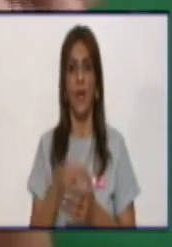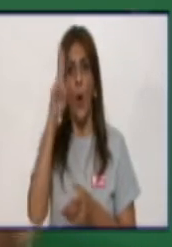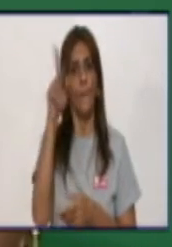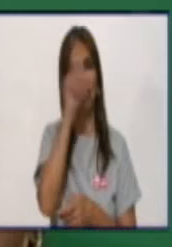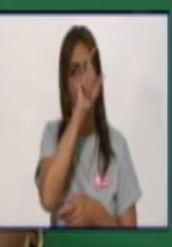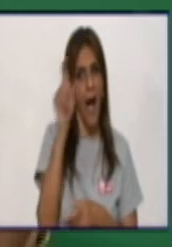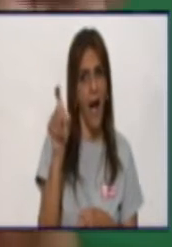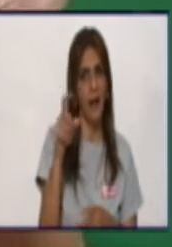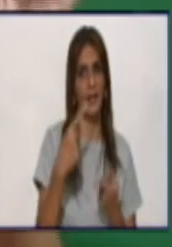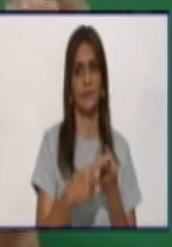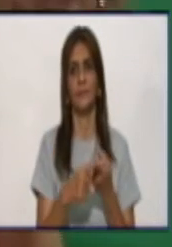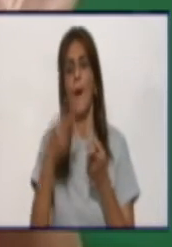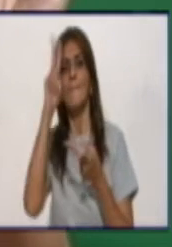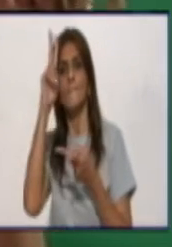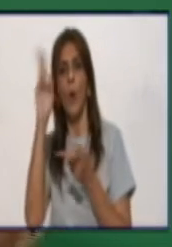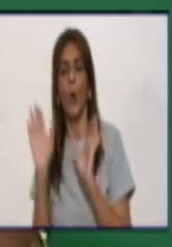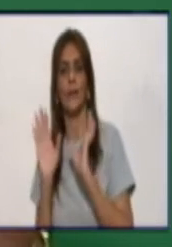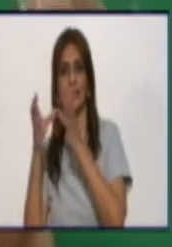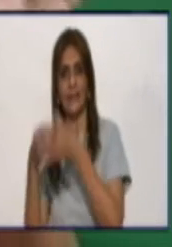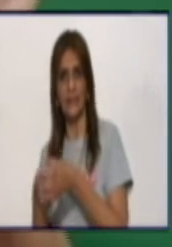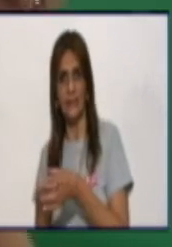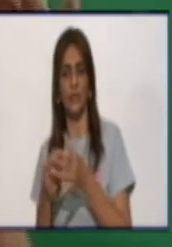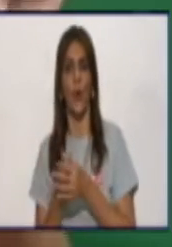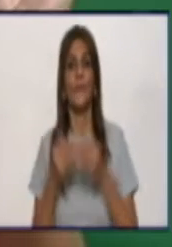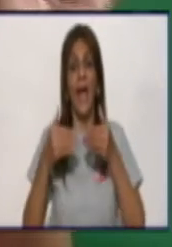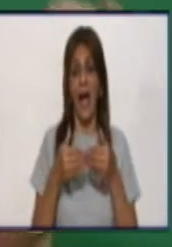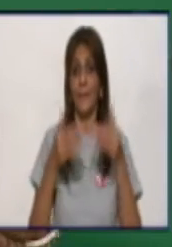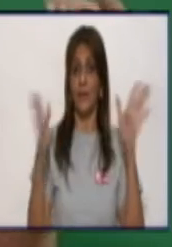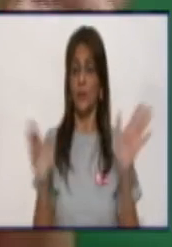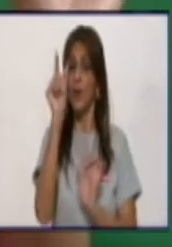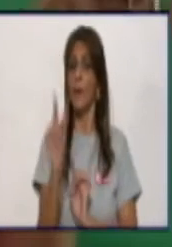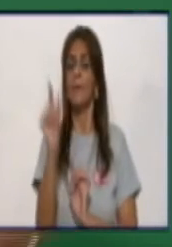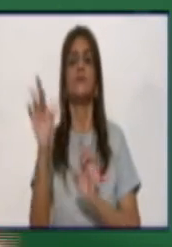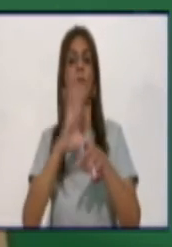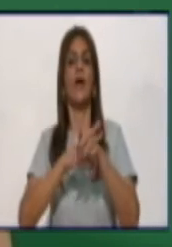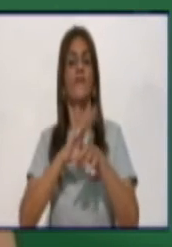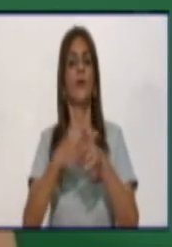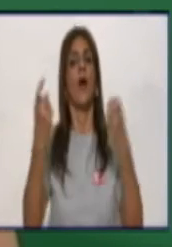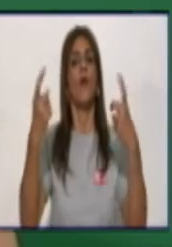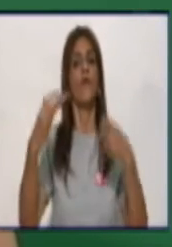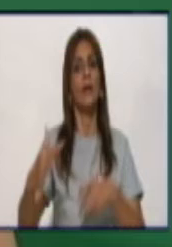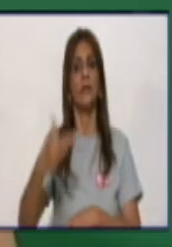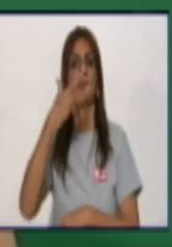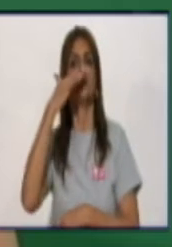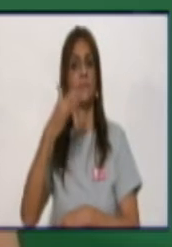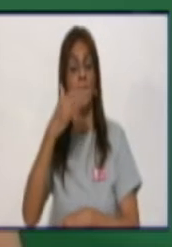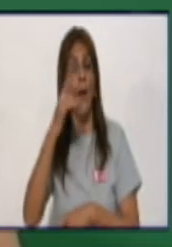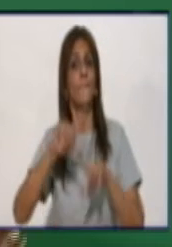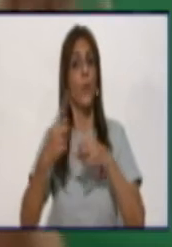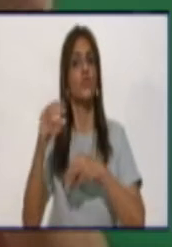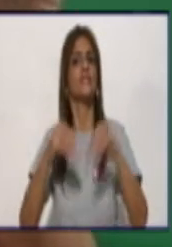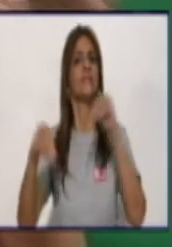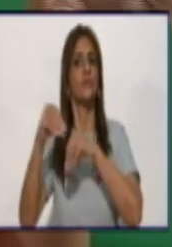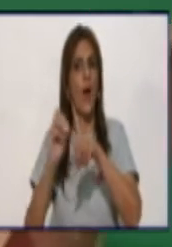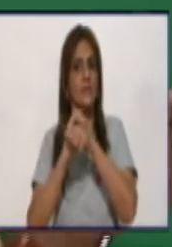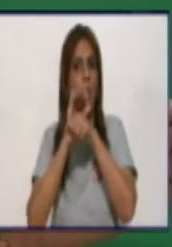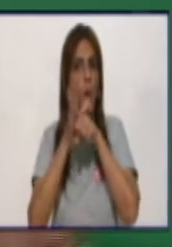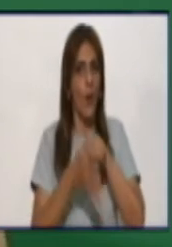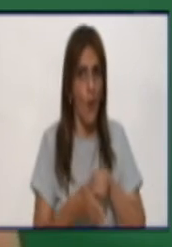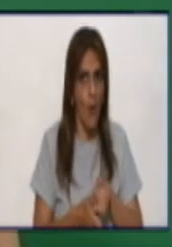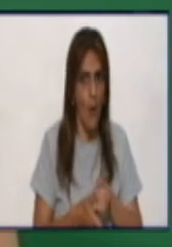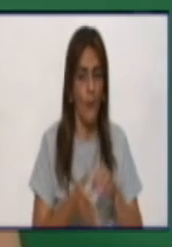de pacientes con síntomas respiratorios o síntomas sugestivos de la enfermedad de coche es decir que vamos a